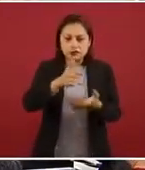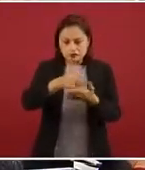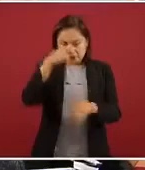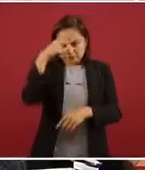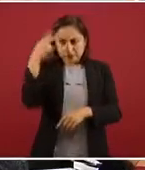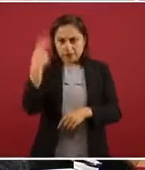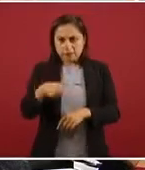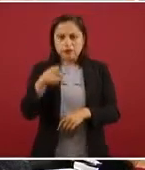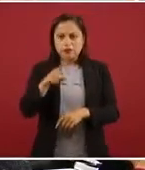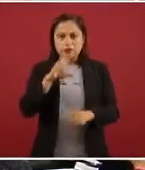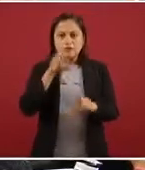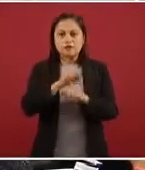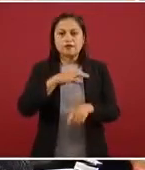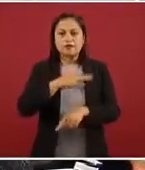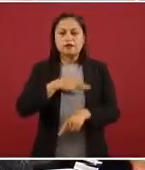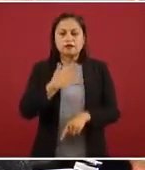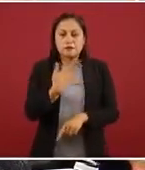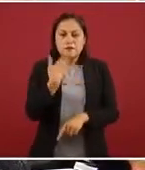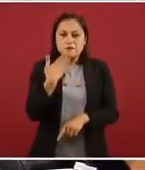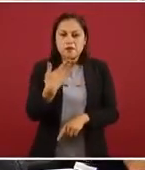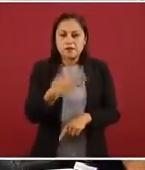bien.